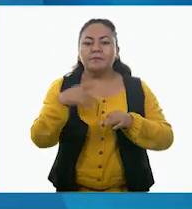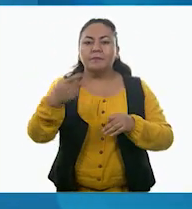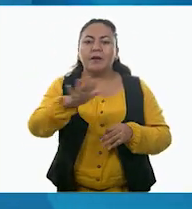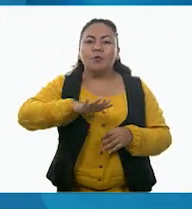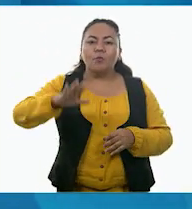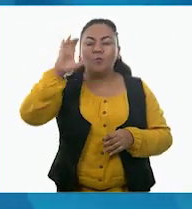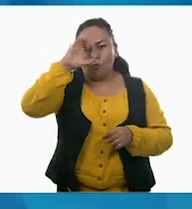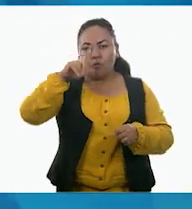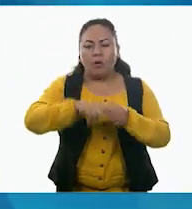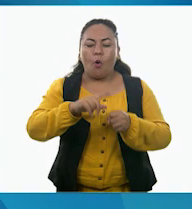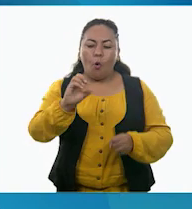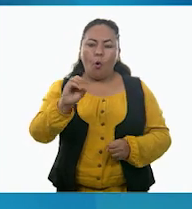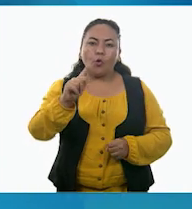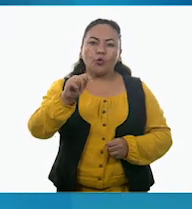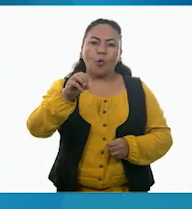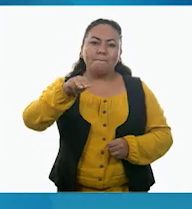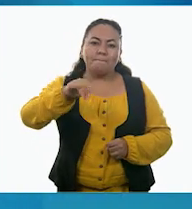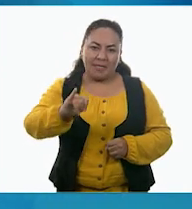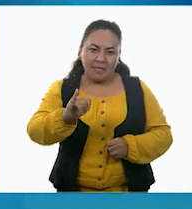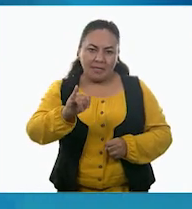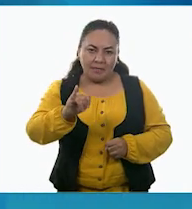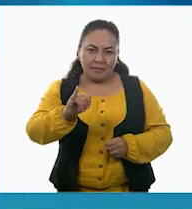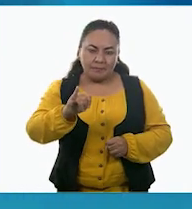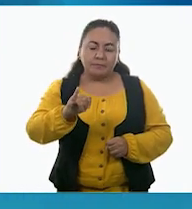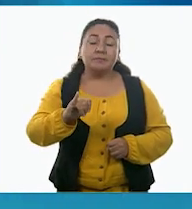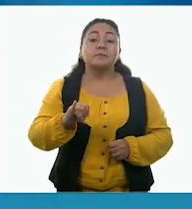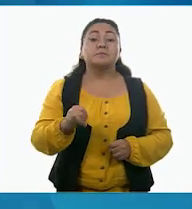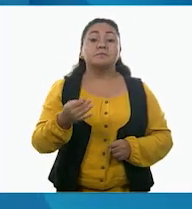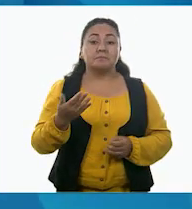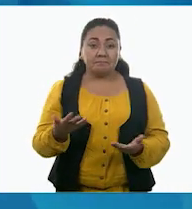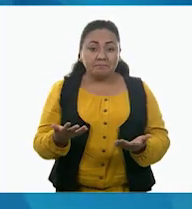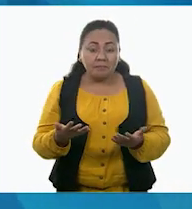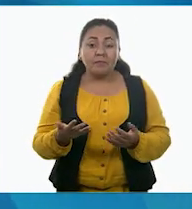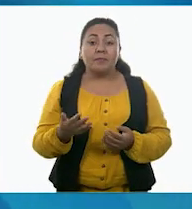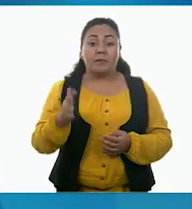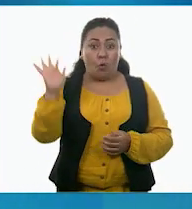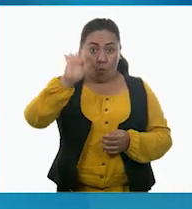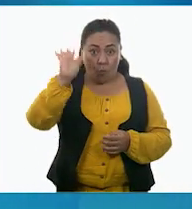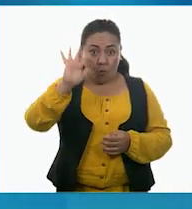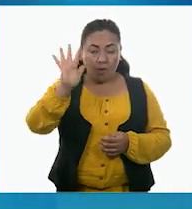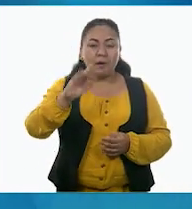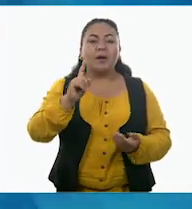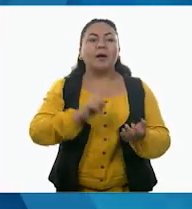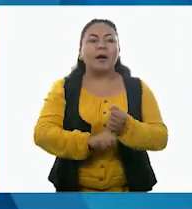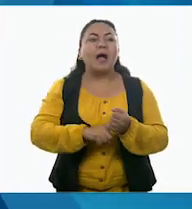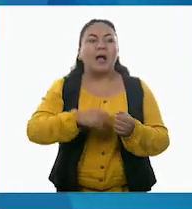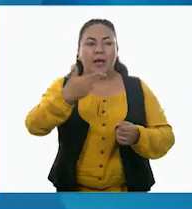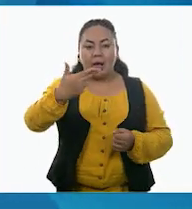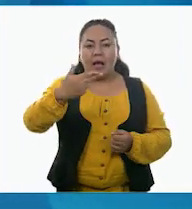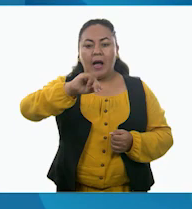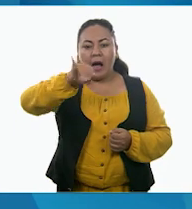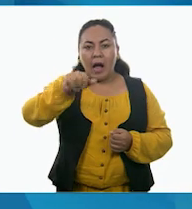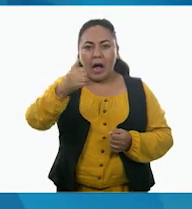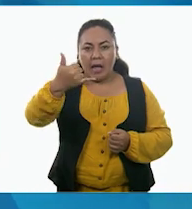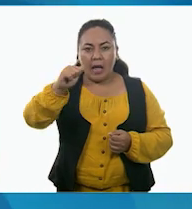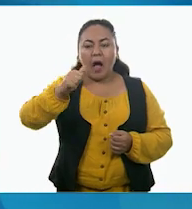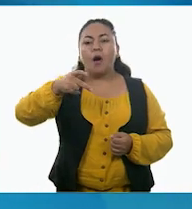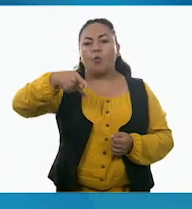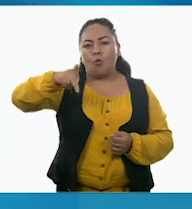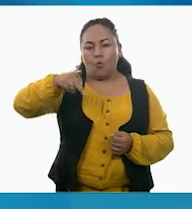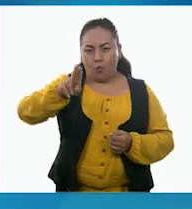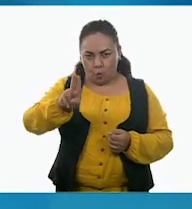otomíes utilizar esta palabra. Entonces queda entendido que hola se dice hayaku, ¿ok? Otra